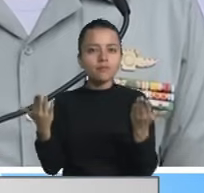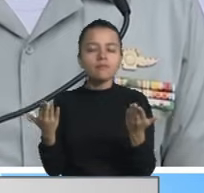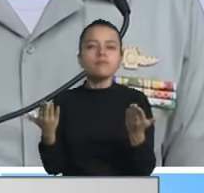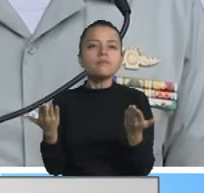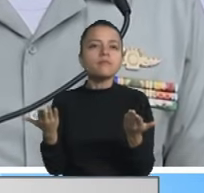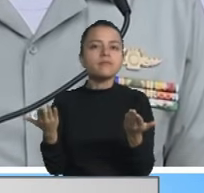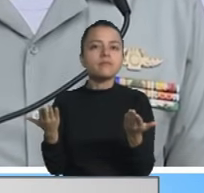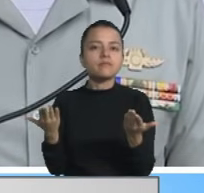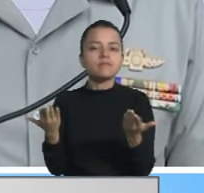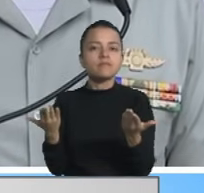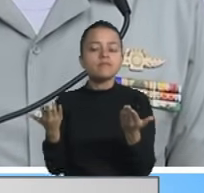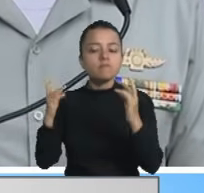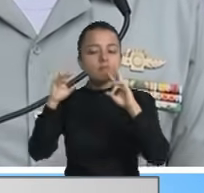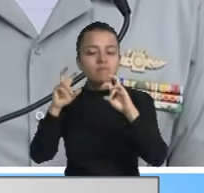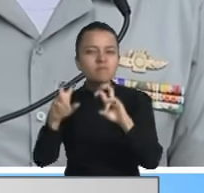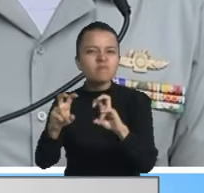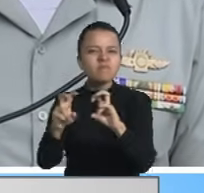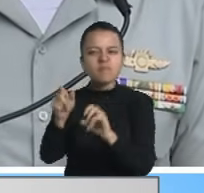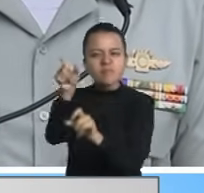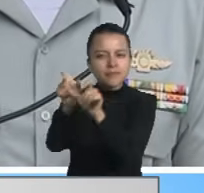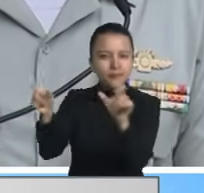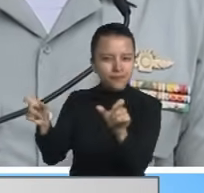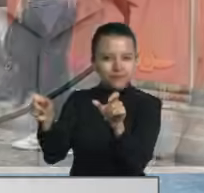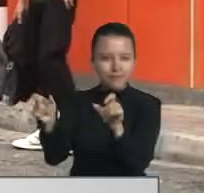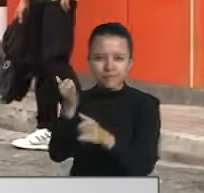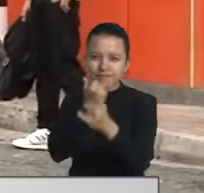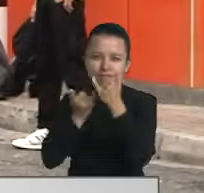realizó y se llevó a cabo durante este procedimiento.